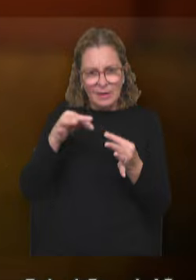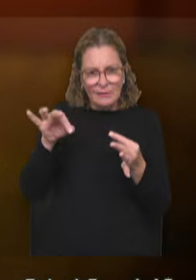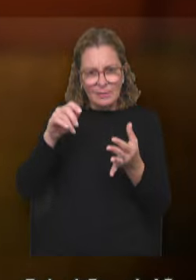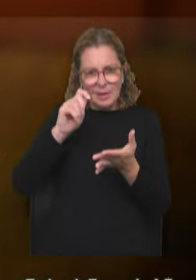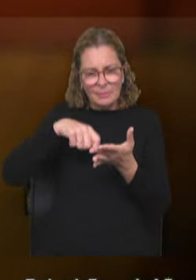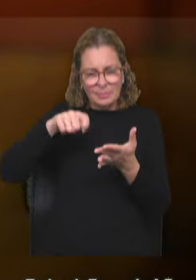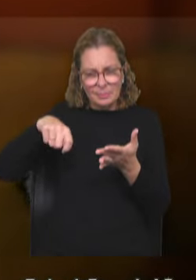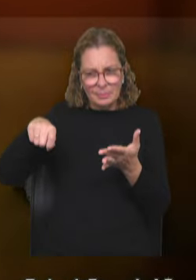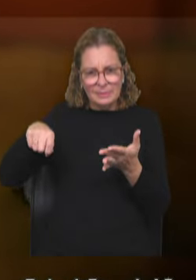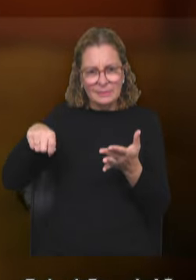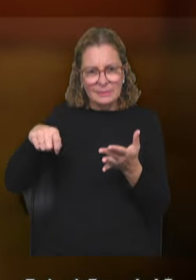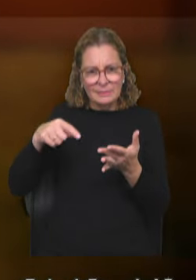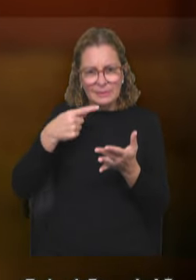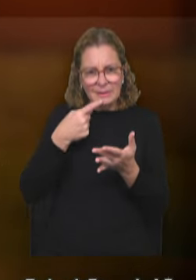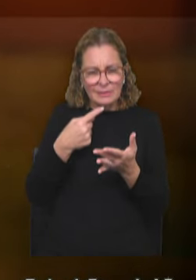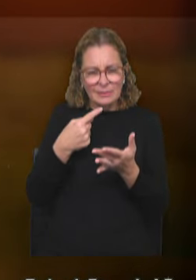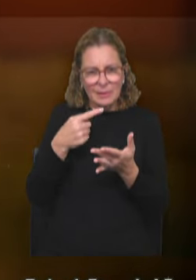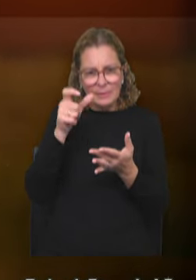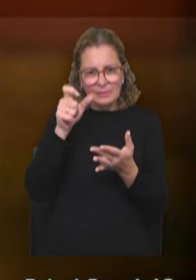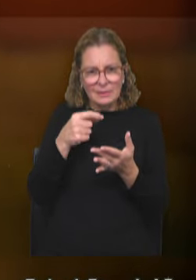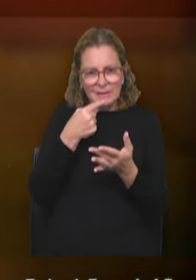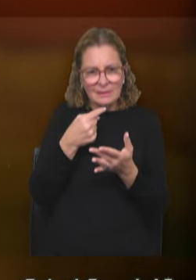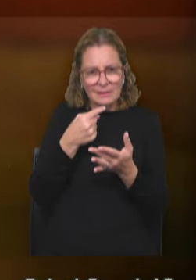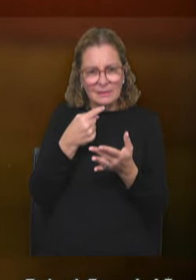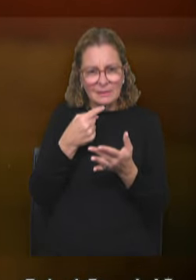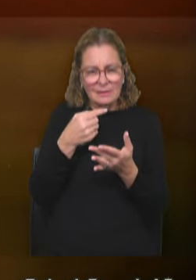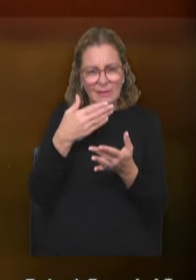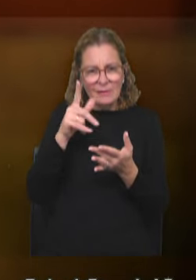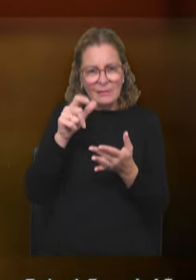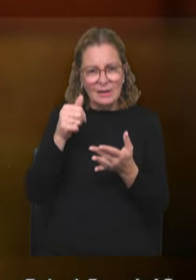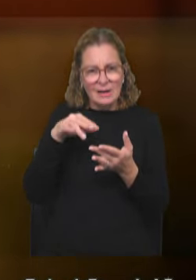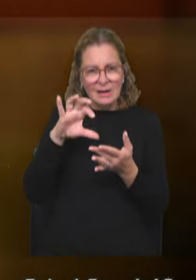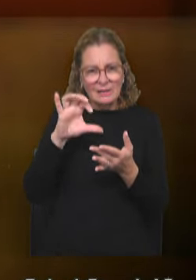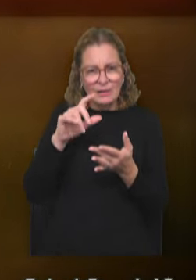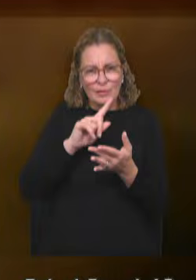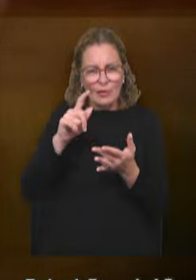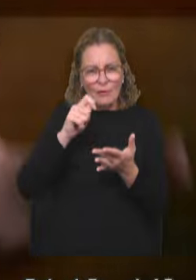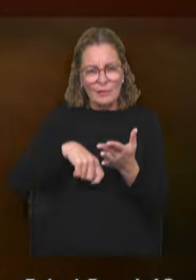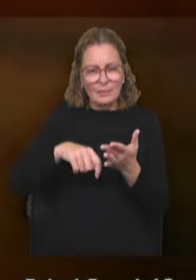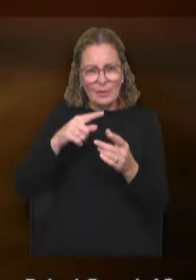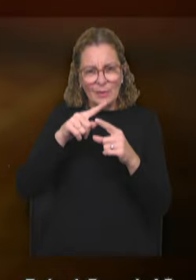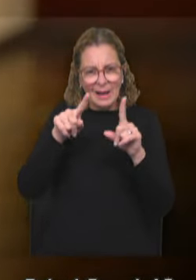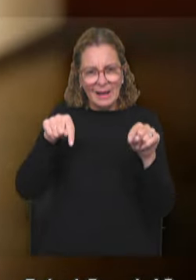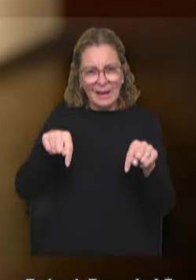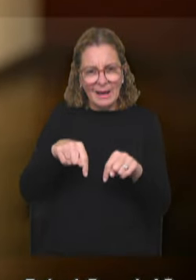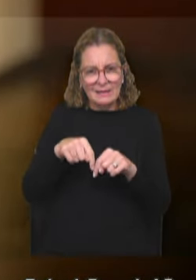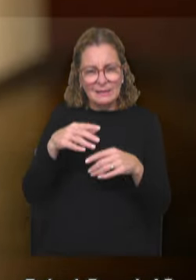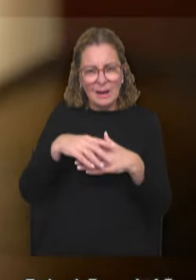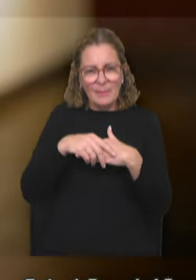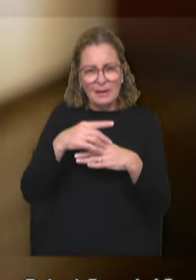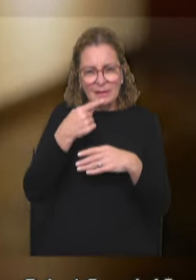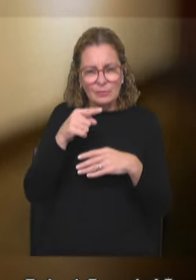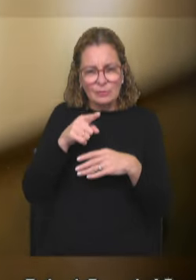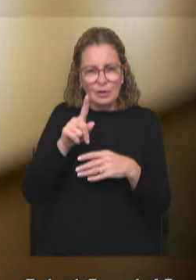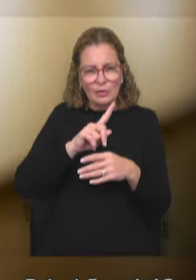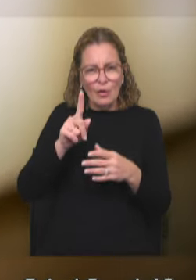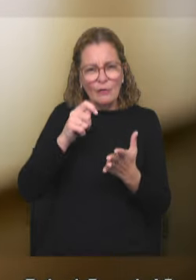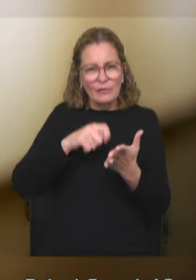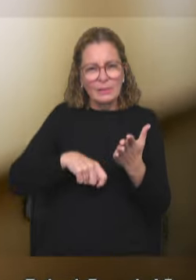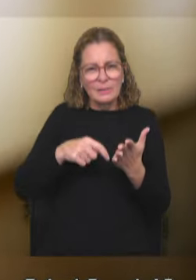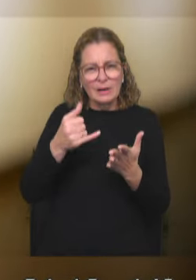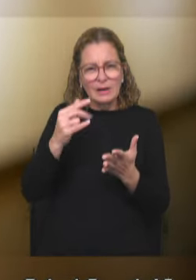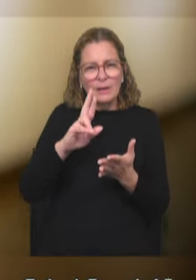solo... Y entonces que había gente que se quejaba de que Blanes no firmaba. Y en una carta, un amigo de Blanes le dice: Blanes, usted no firma. Y